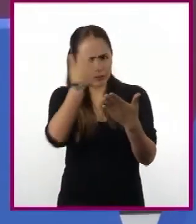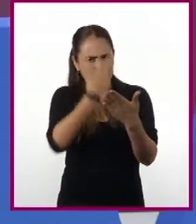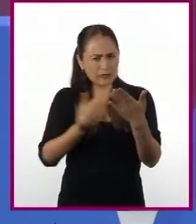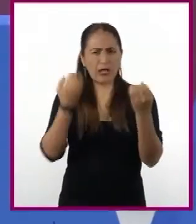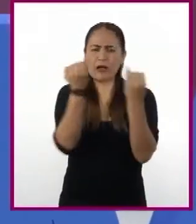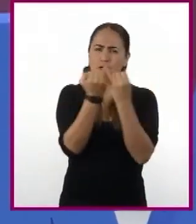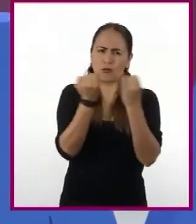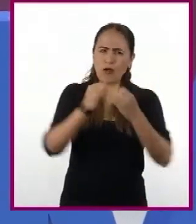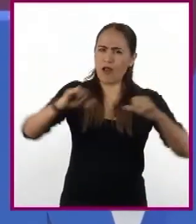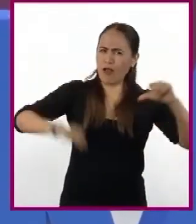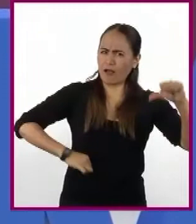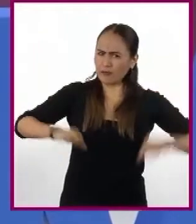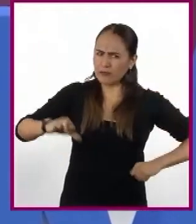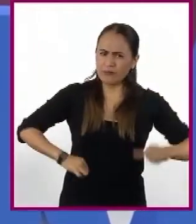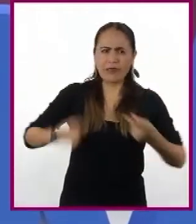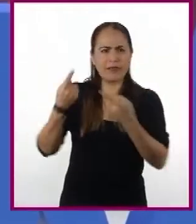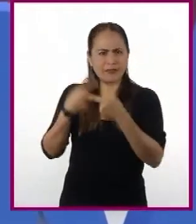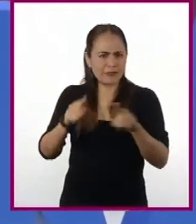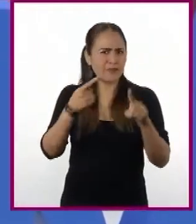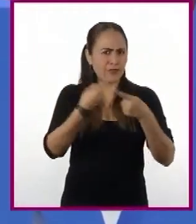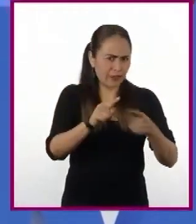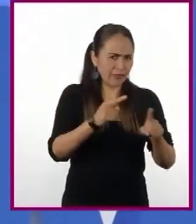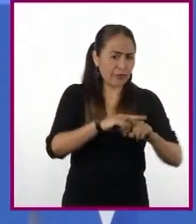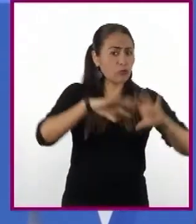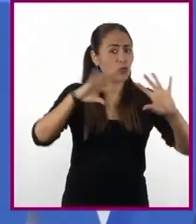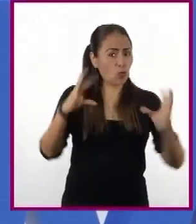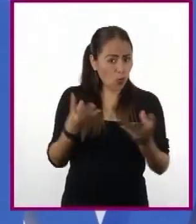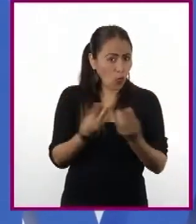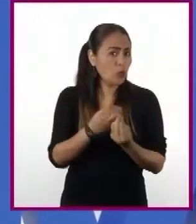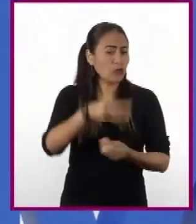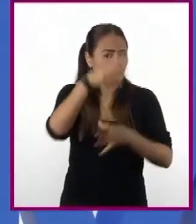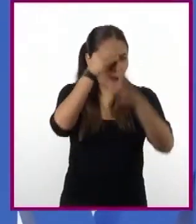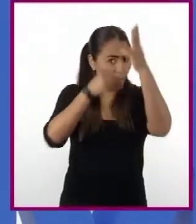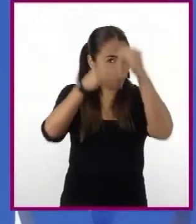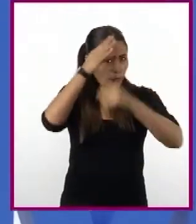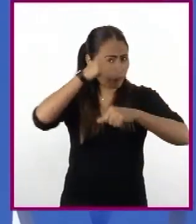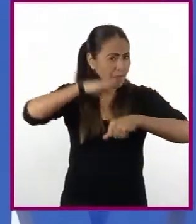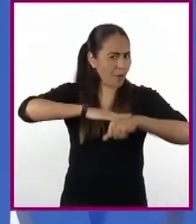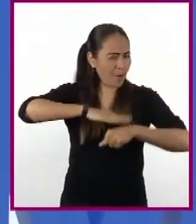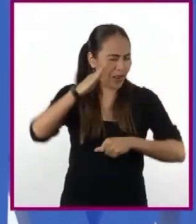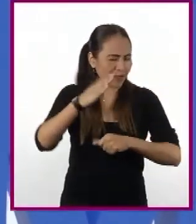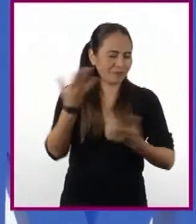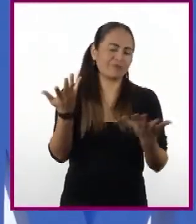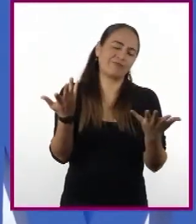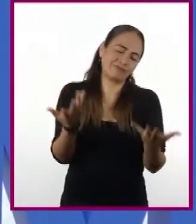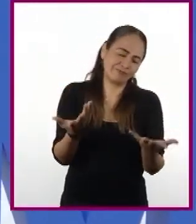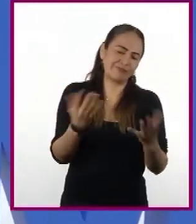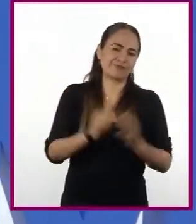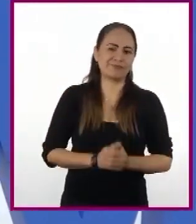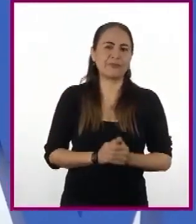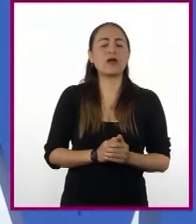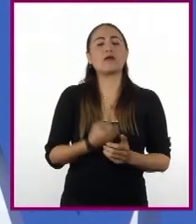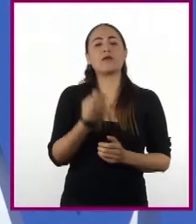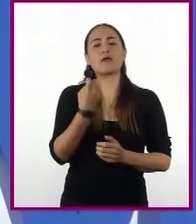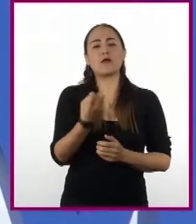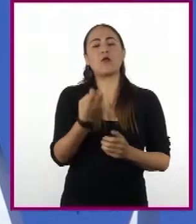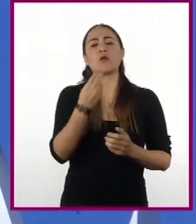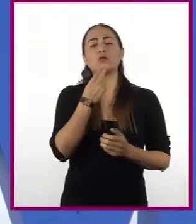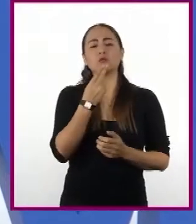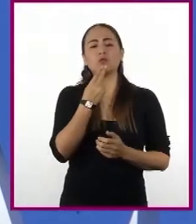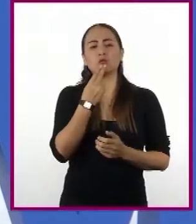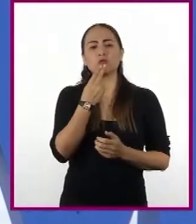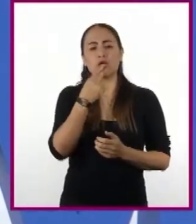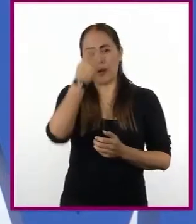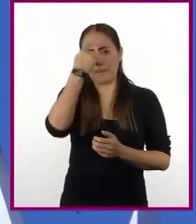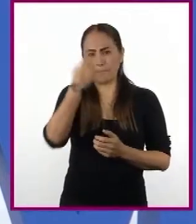algunas actividades para que juntos podamos seguir aprendiendo. Claro, todo esto como un recurso que les